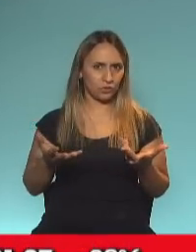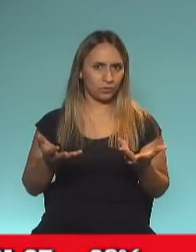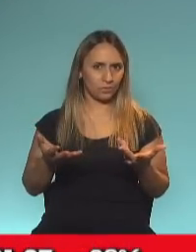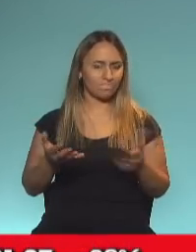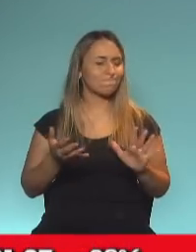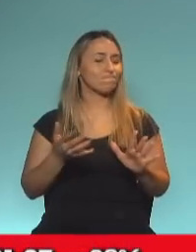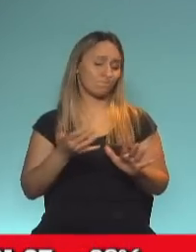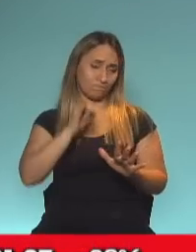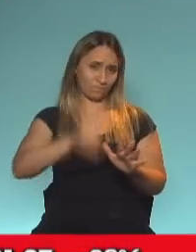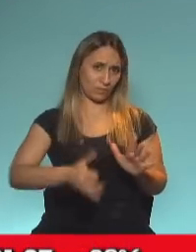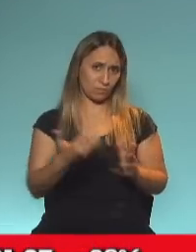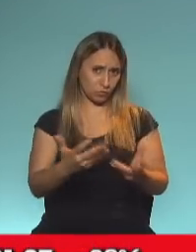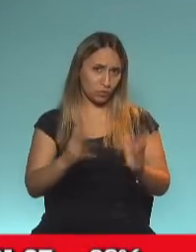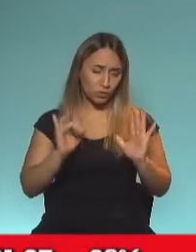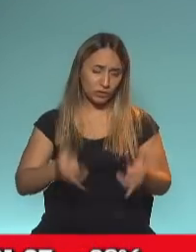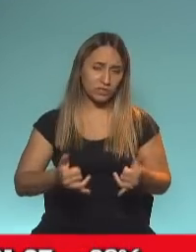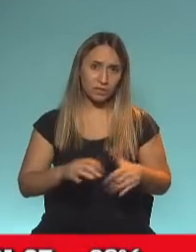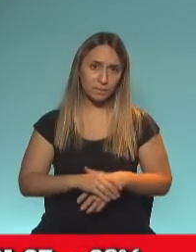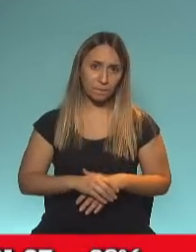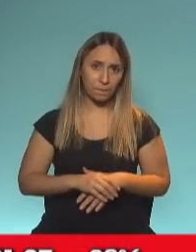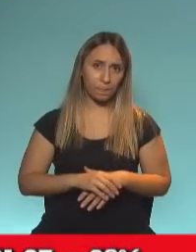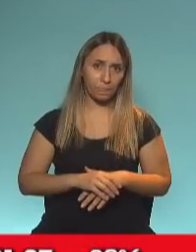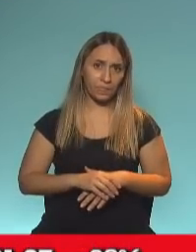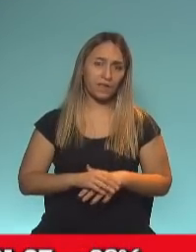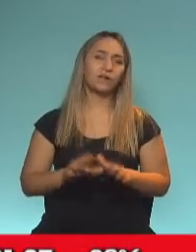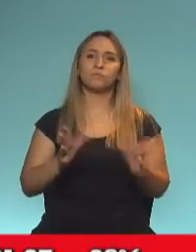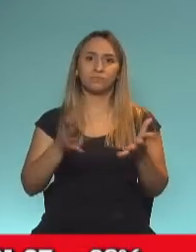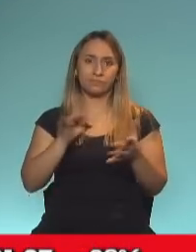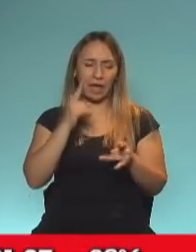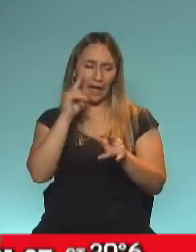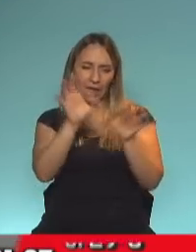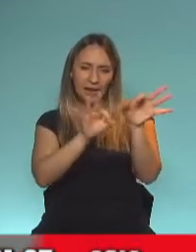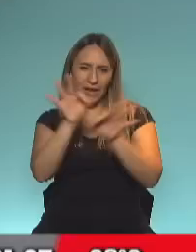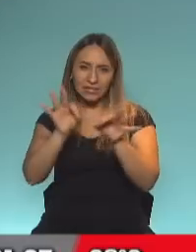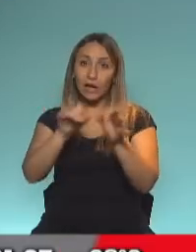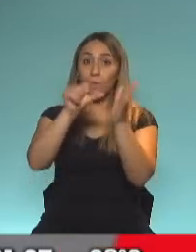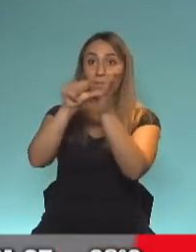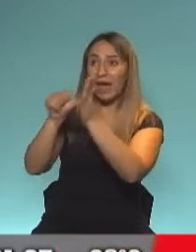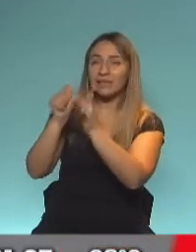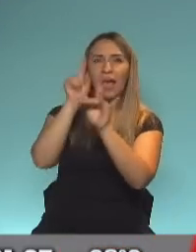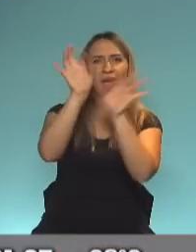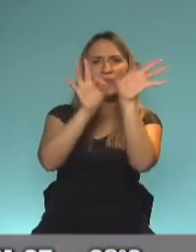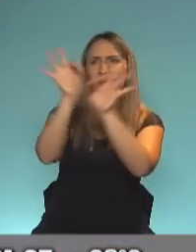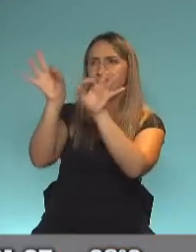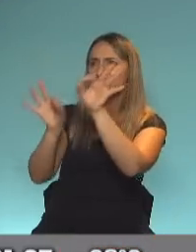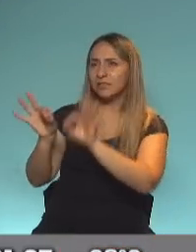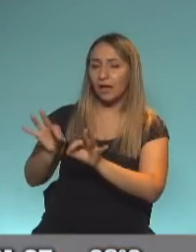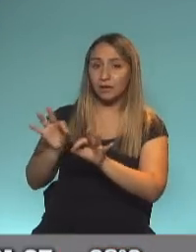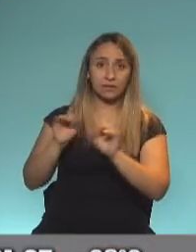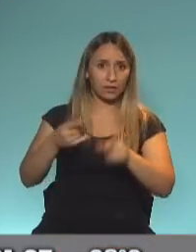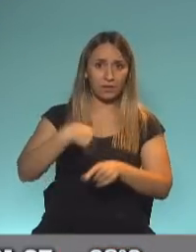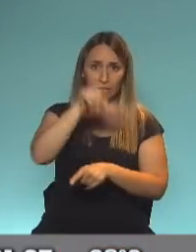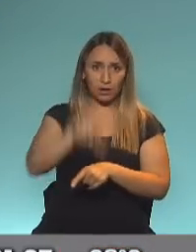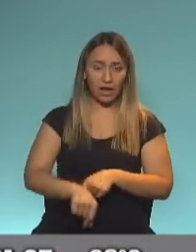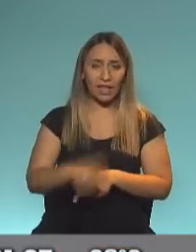No le quepa ninguna duda. No hace falta más que mirar lo que ha pasado en cada uno de estos países o lo que pasa en la República